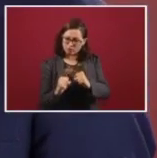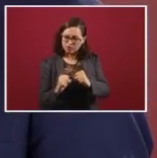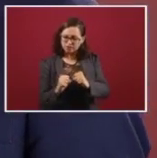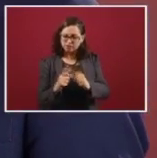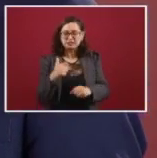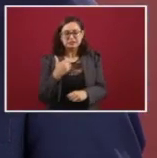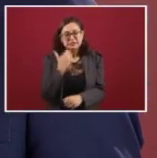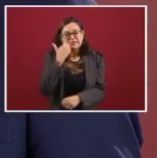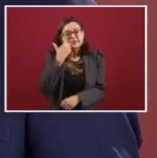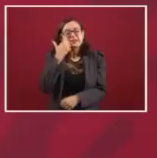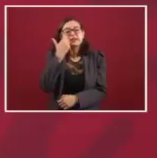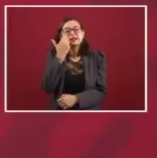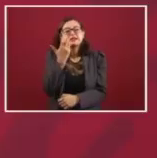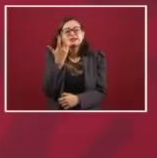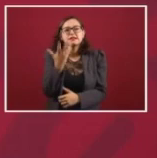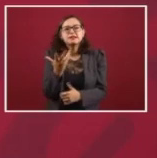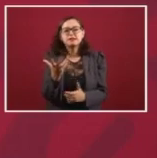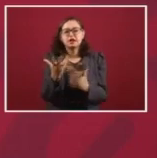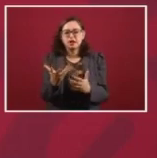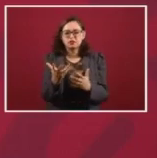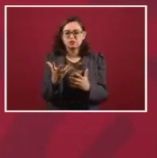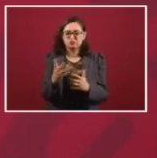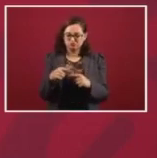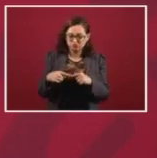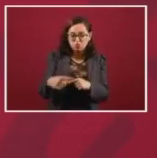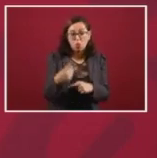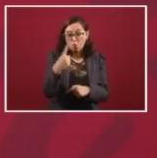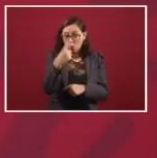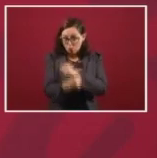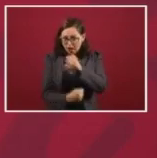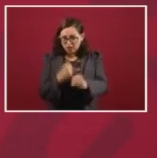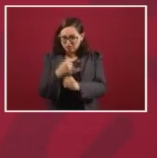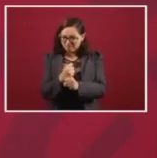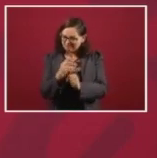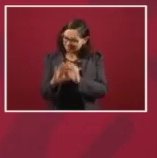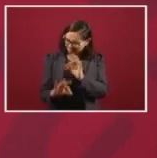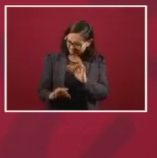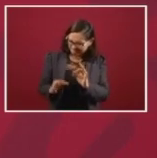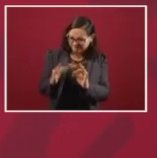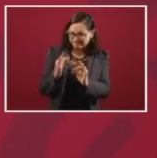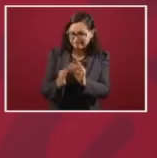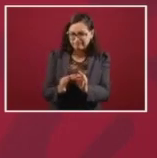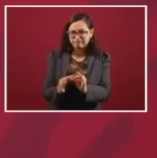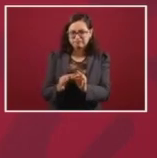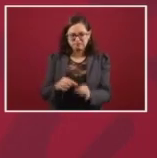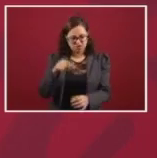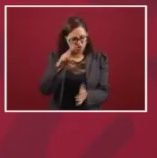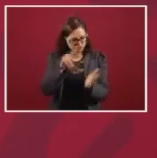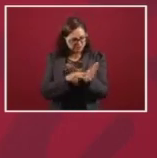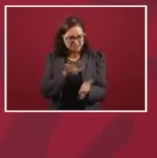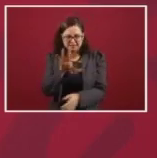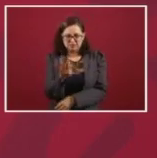que quiero dejar listo este año, este mismo año.